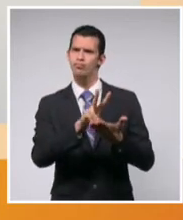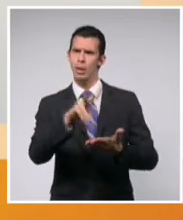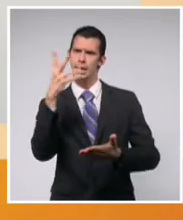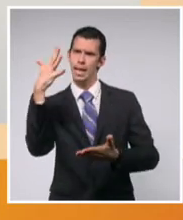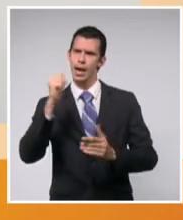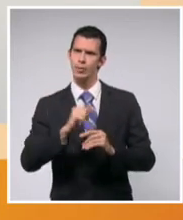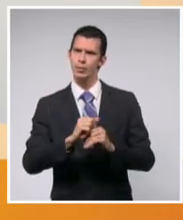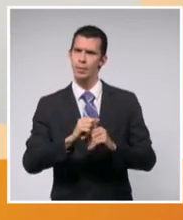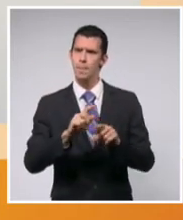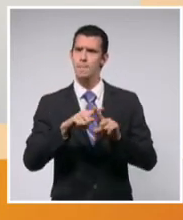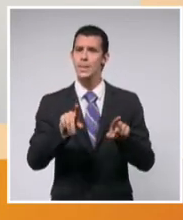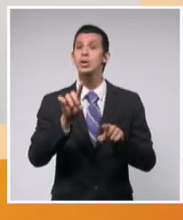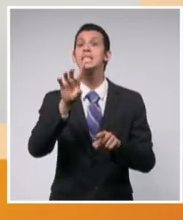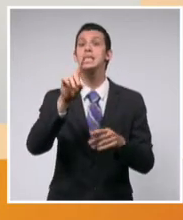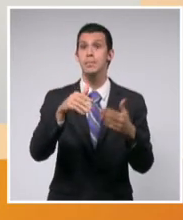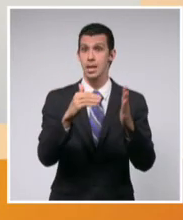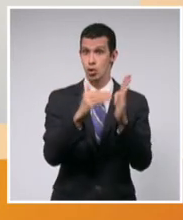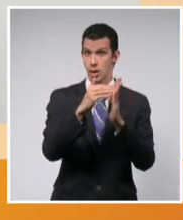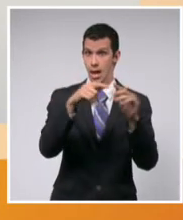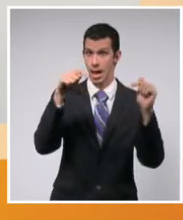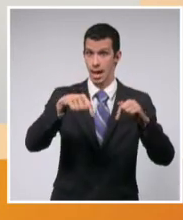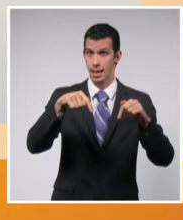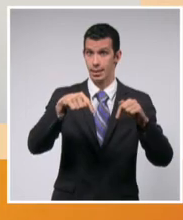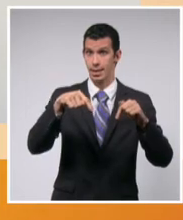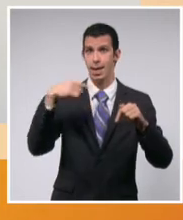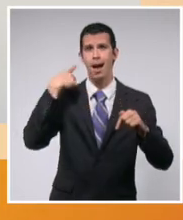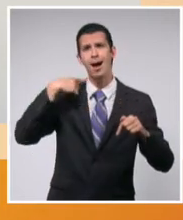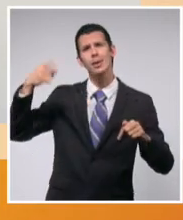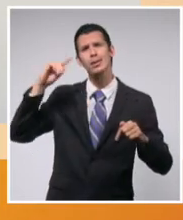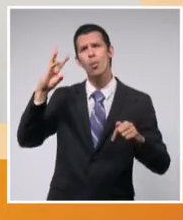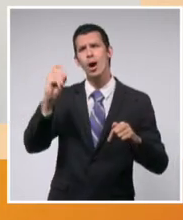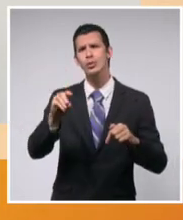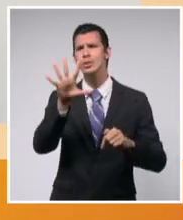pasado lo hicieron 58 millones